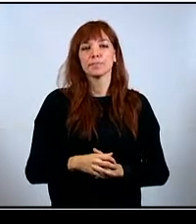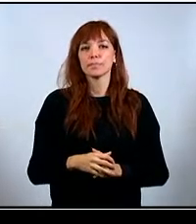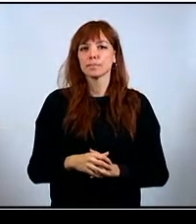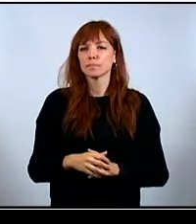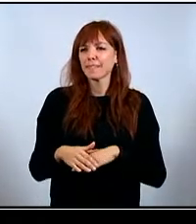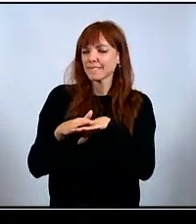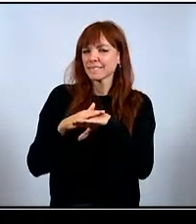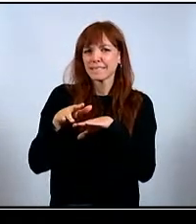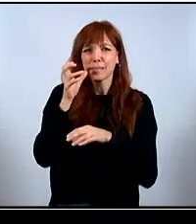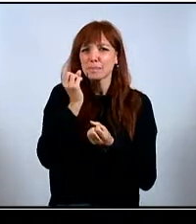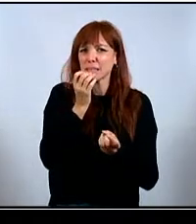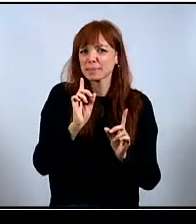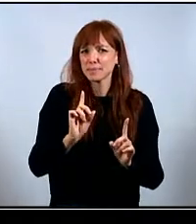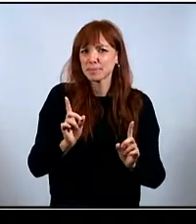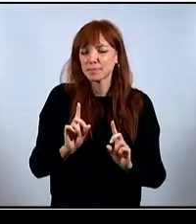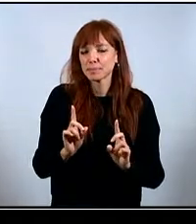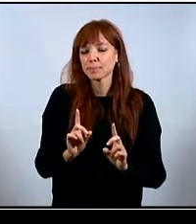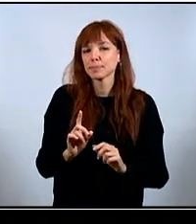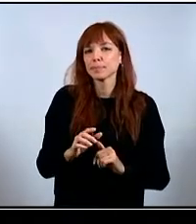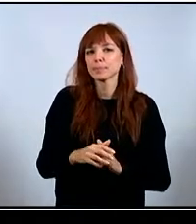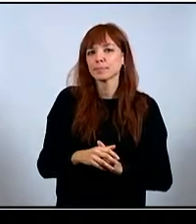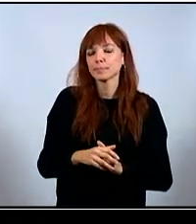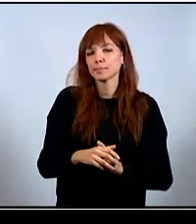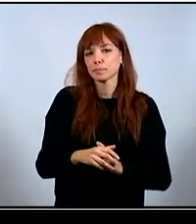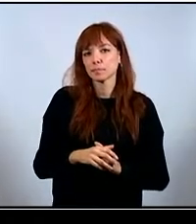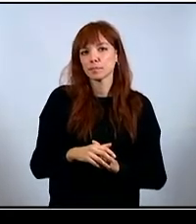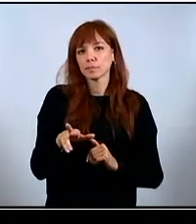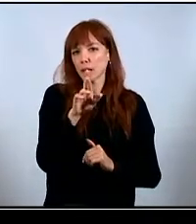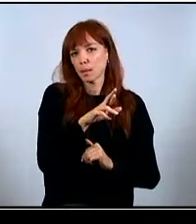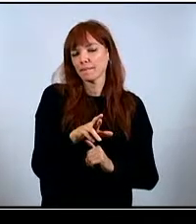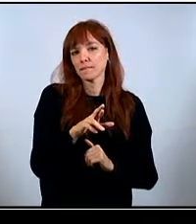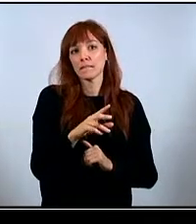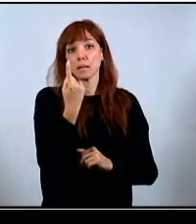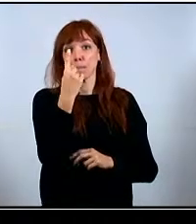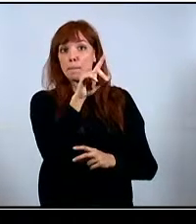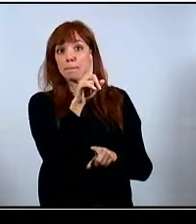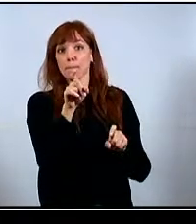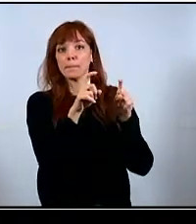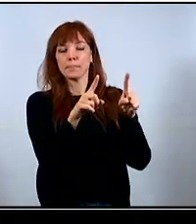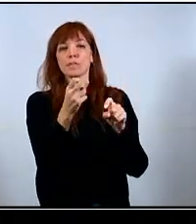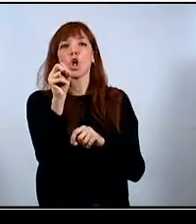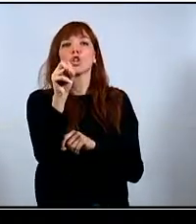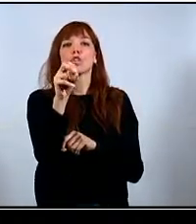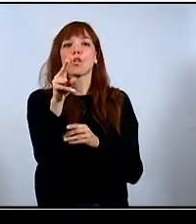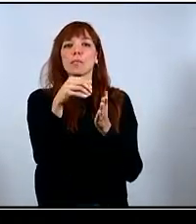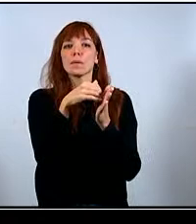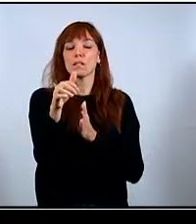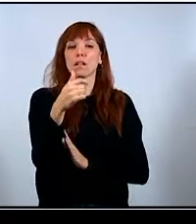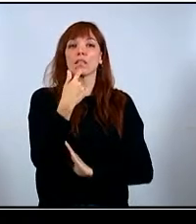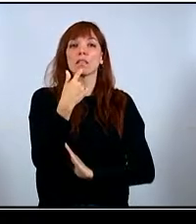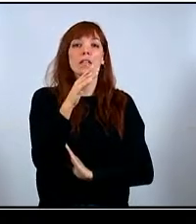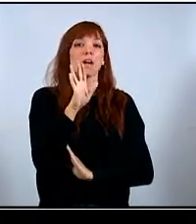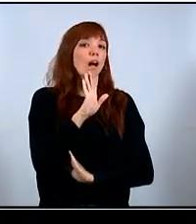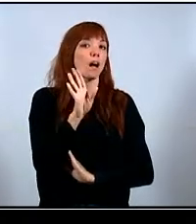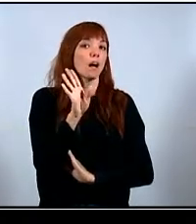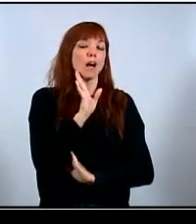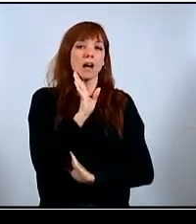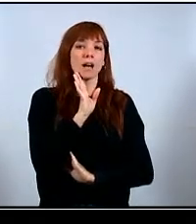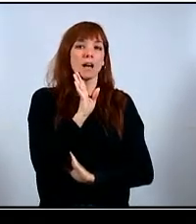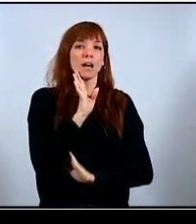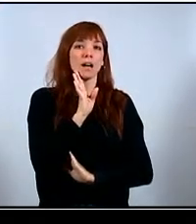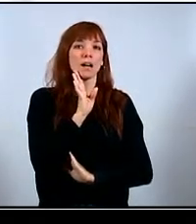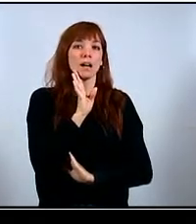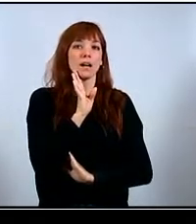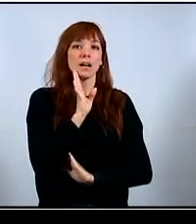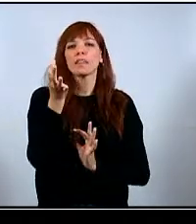no te oía bien. ¿La primera parte de la pregunta? La primera pregunta es esos 12 millones que ha dicho nada más comenzar, que